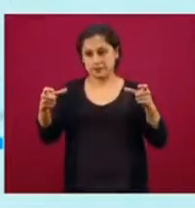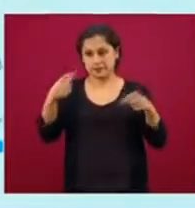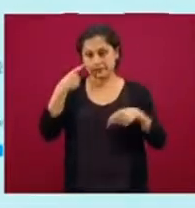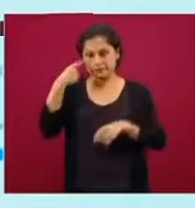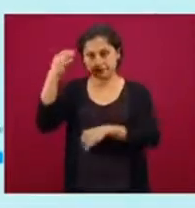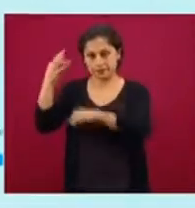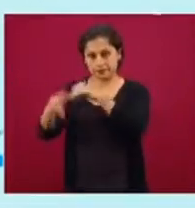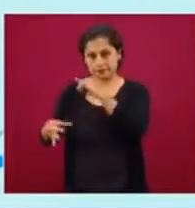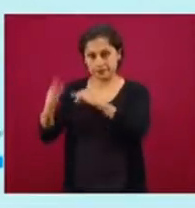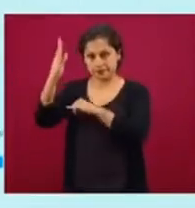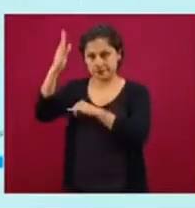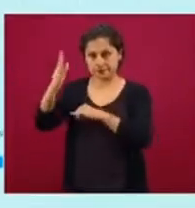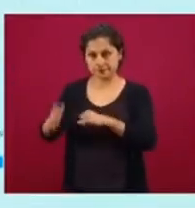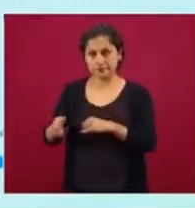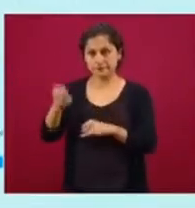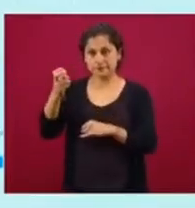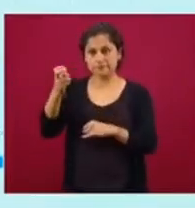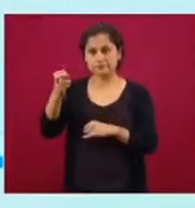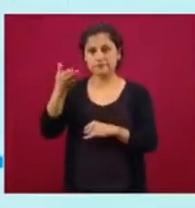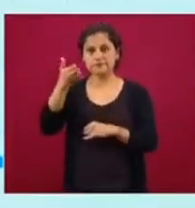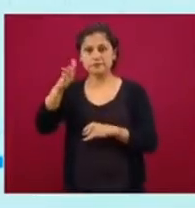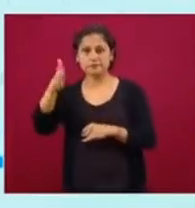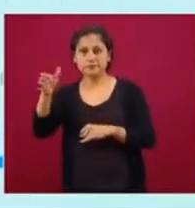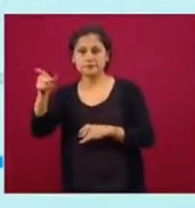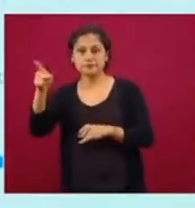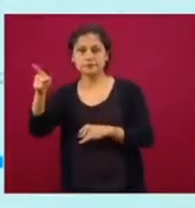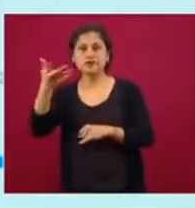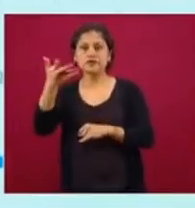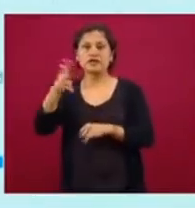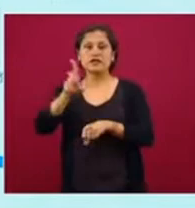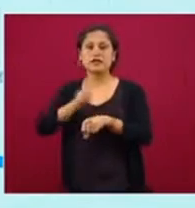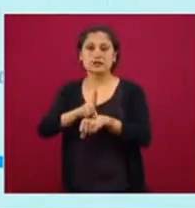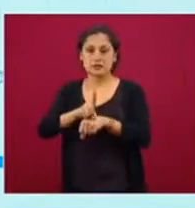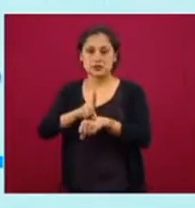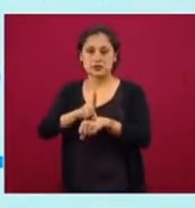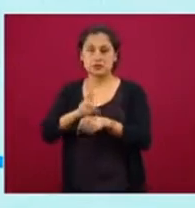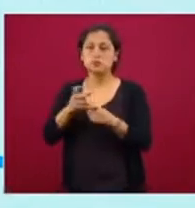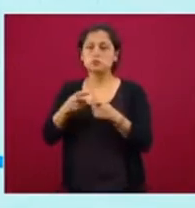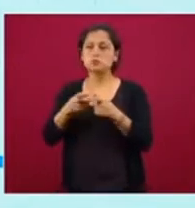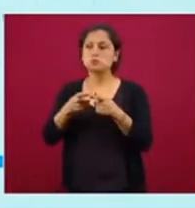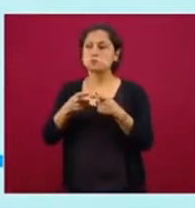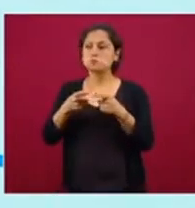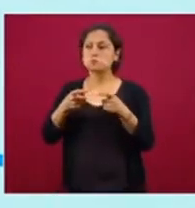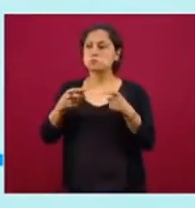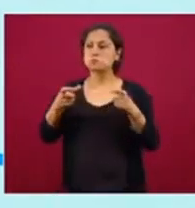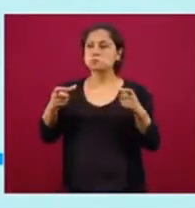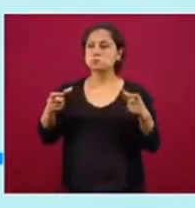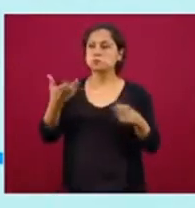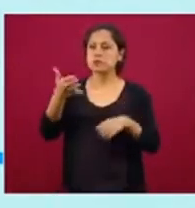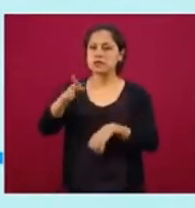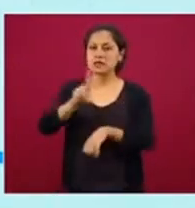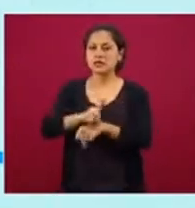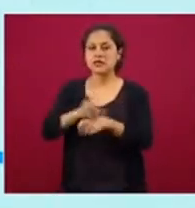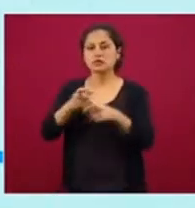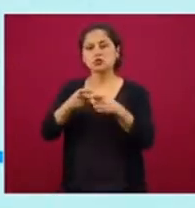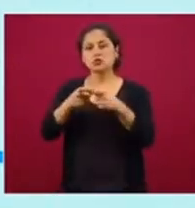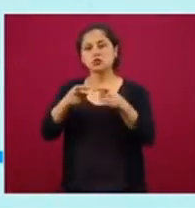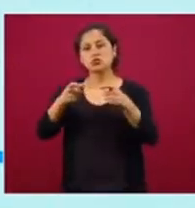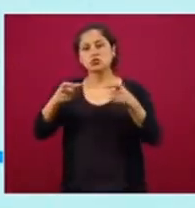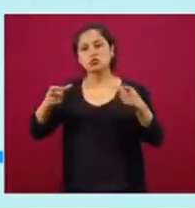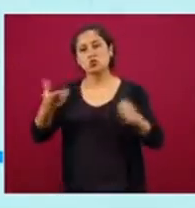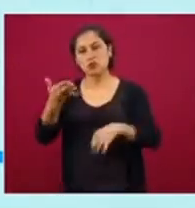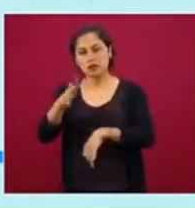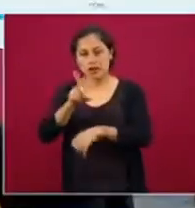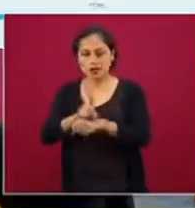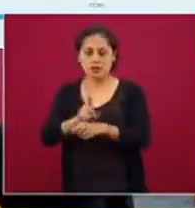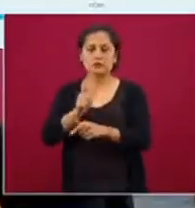este momento en donde nos acercamos a la duplicación cada 10 días y estamos a casi 90 días de que llegamos